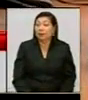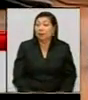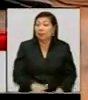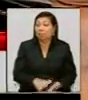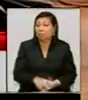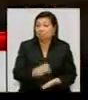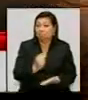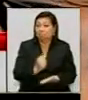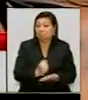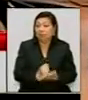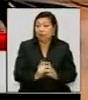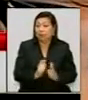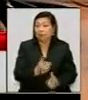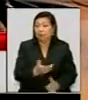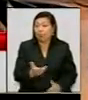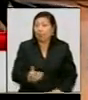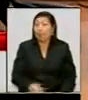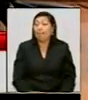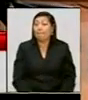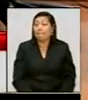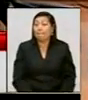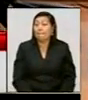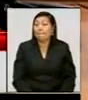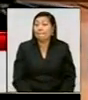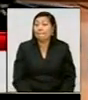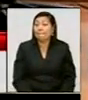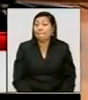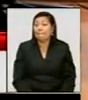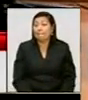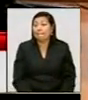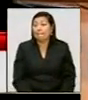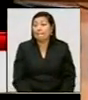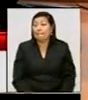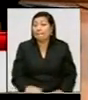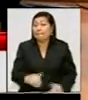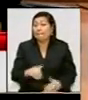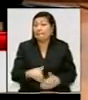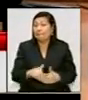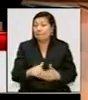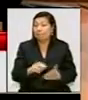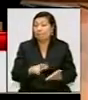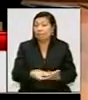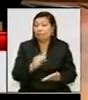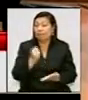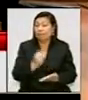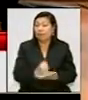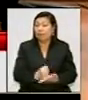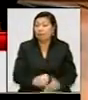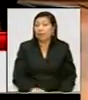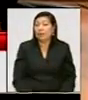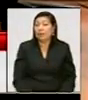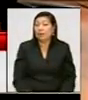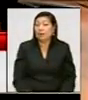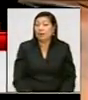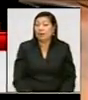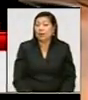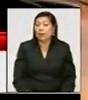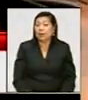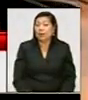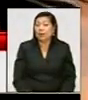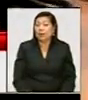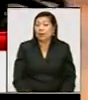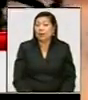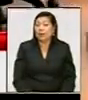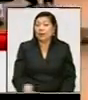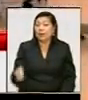Aprobación de acta, señor congresistas, vamos a someter a votación la aprobación de las actas de